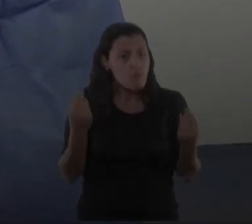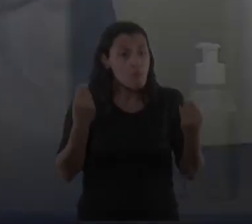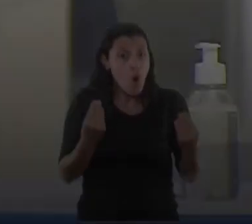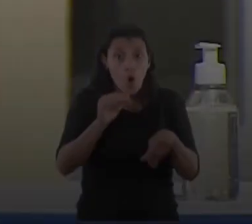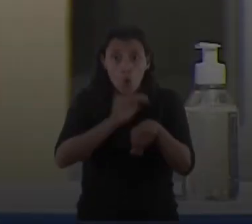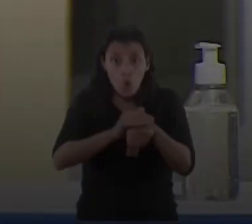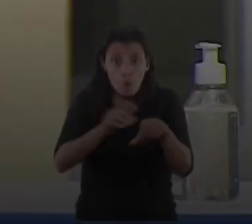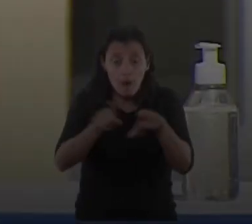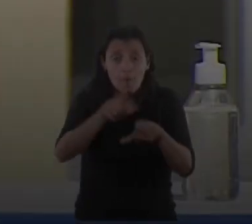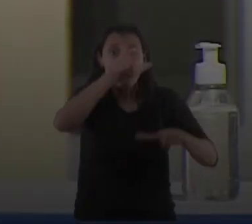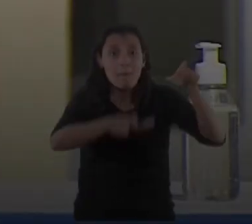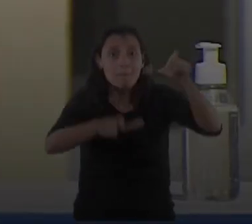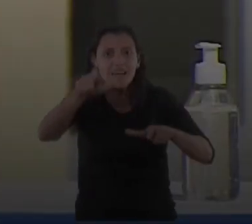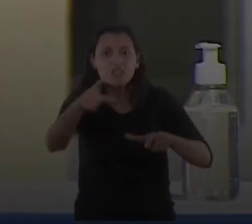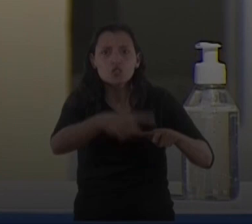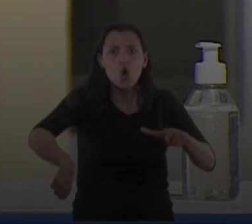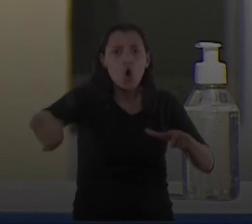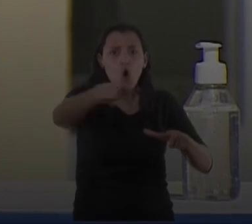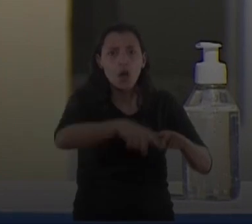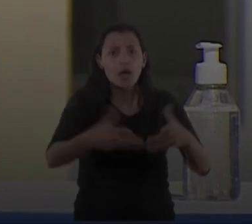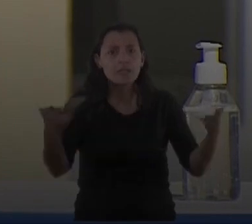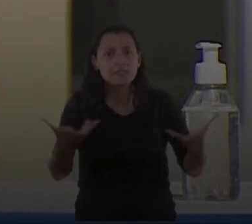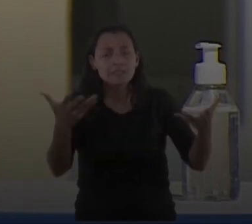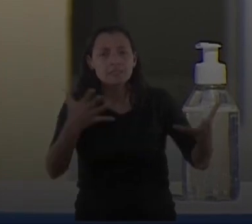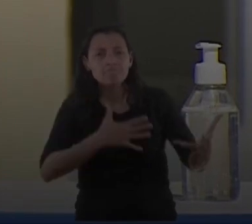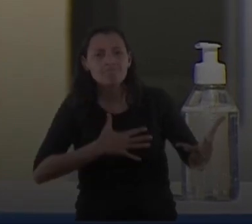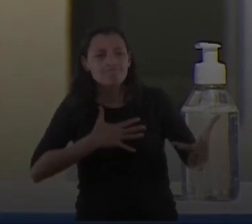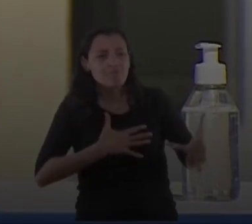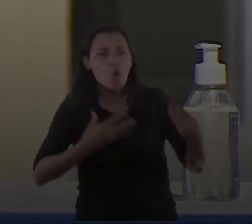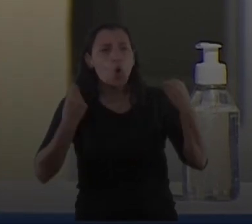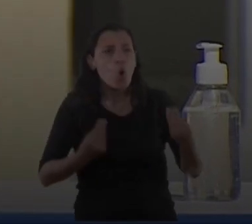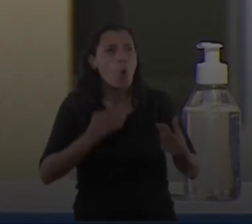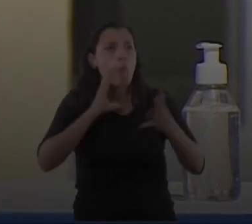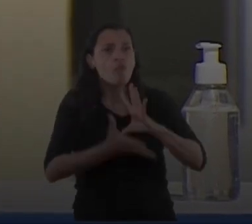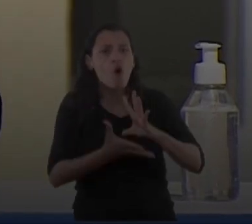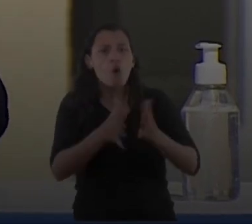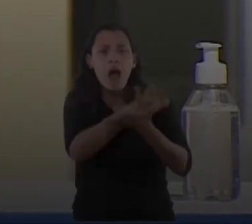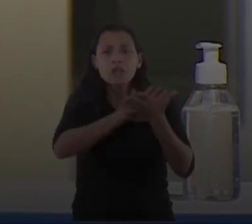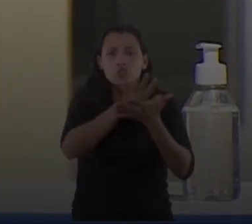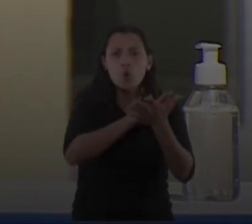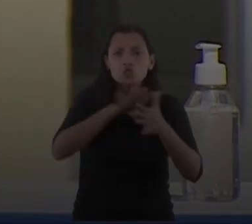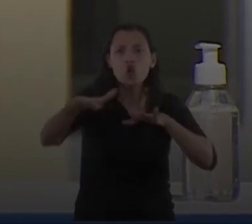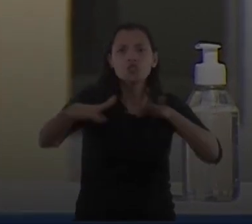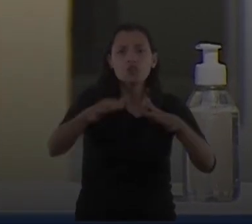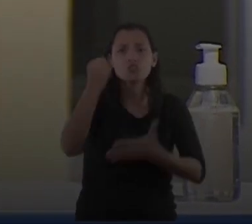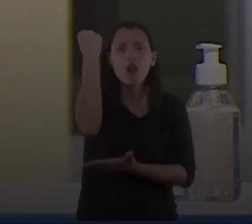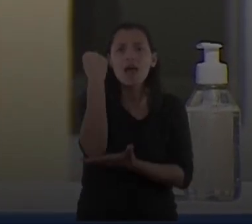un lugar donde encontrar el sustento diario para él y para su familia.